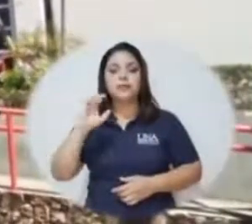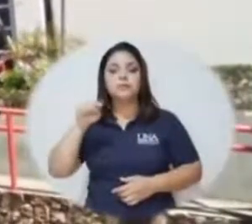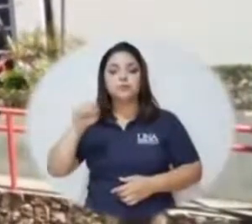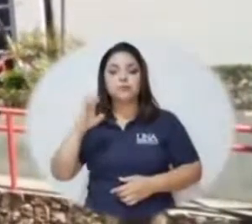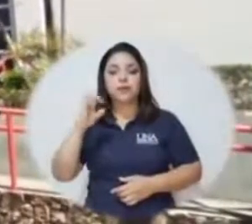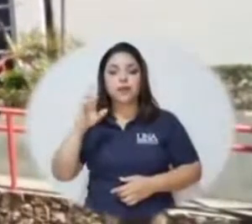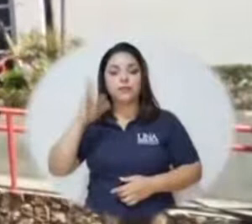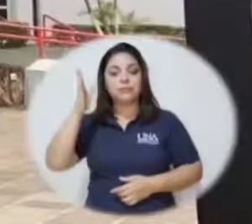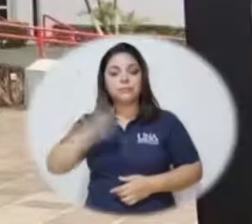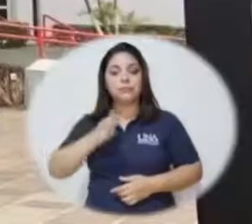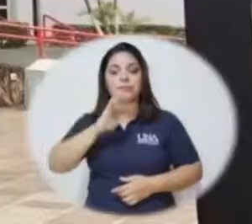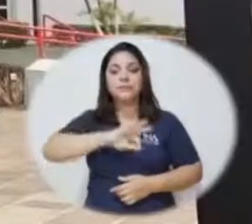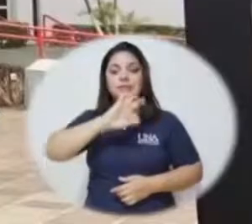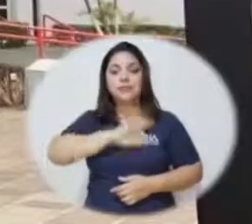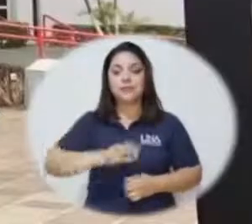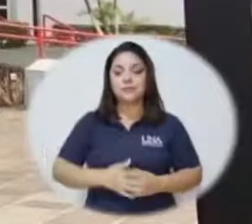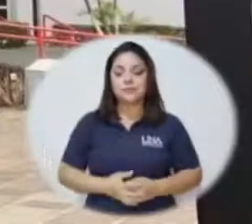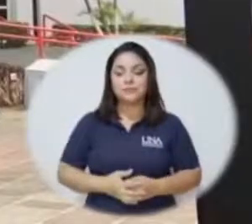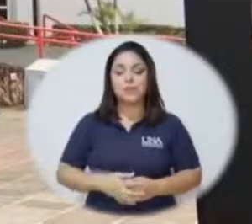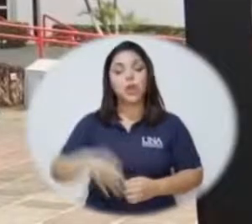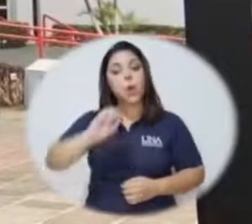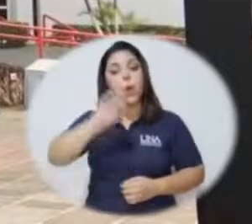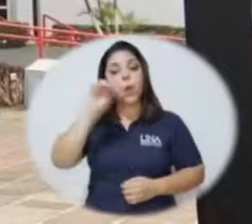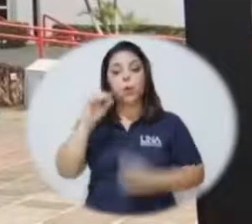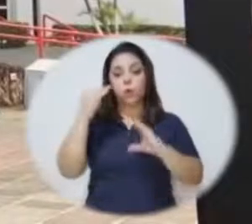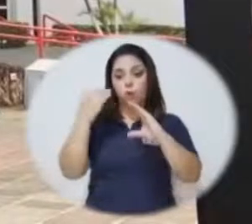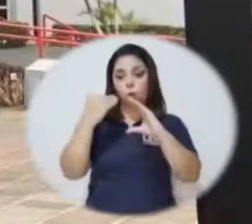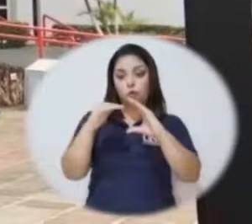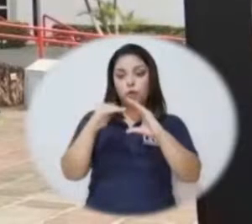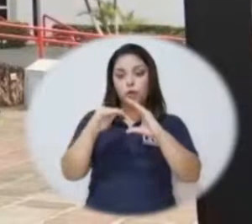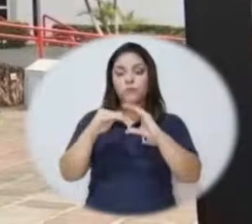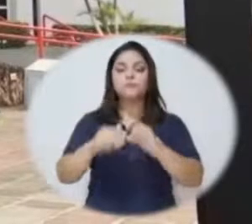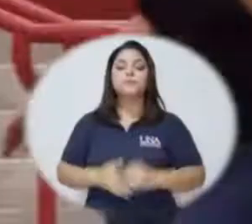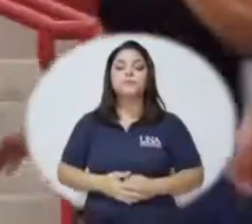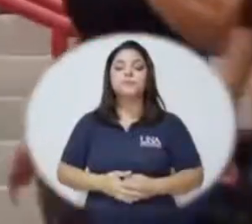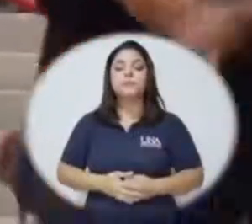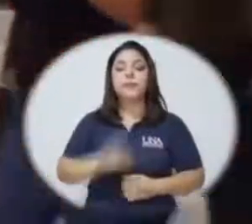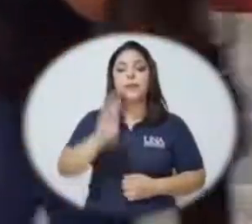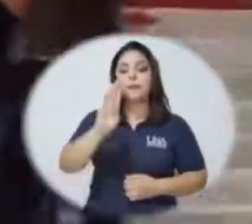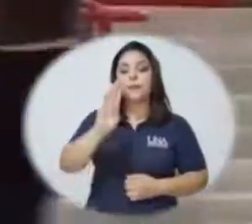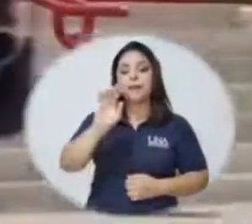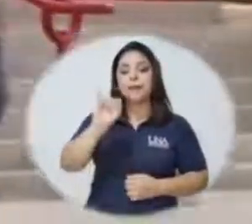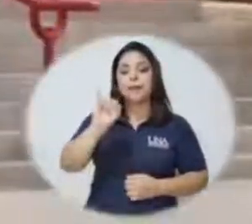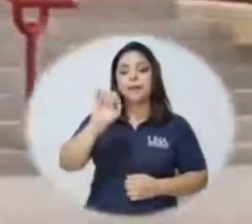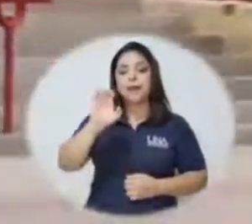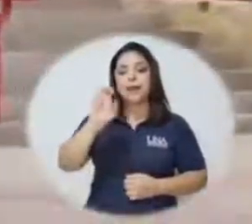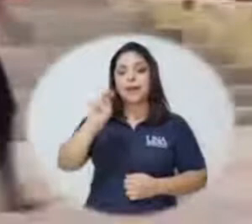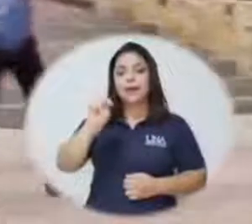www.vidaestudiantil.una.ac.cr/inclinada a bienestar o vía el correo electrónico